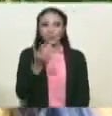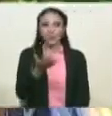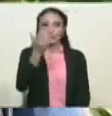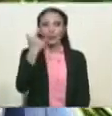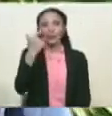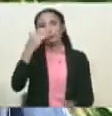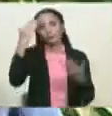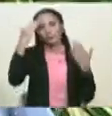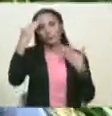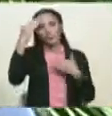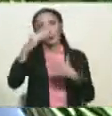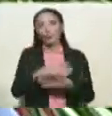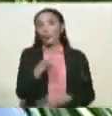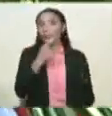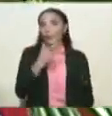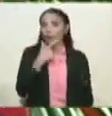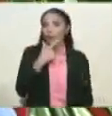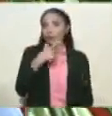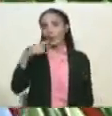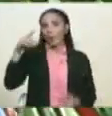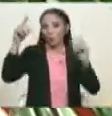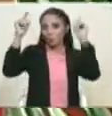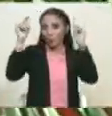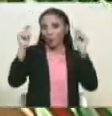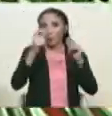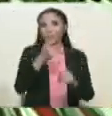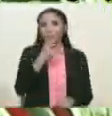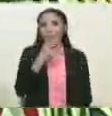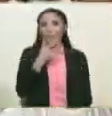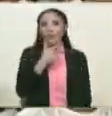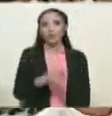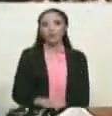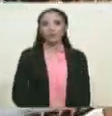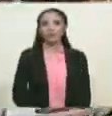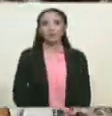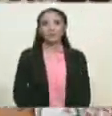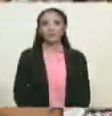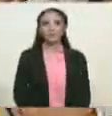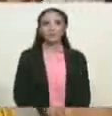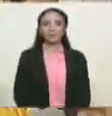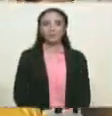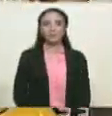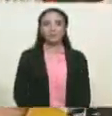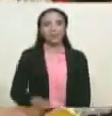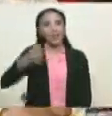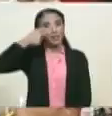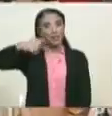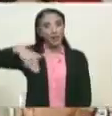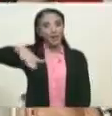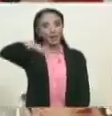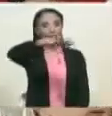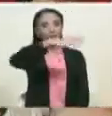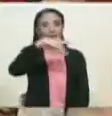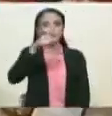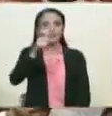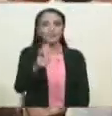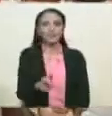queda bonito ese sombrero, ¿verdad? Se ve bonita la llanera. La llanera Cilita.